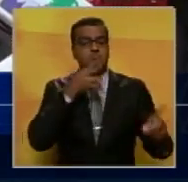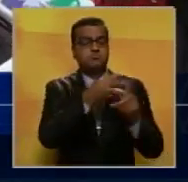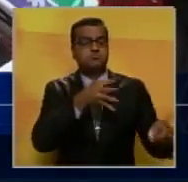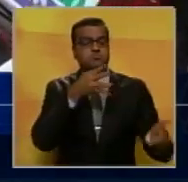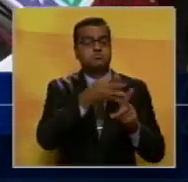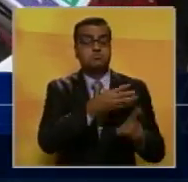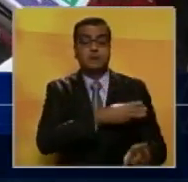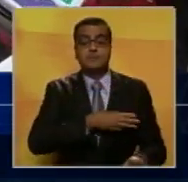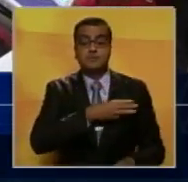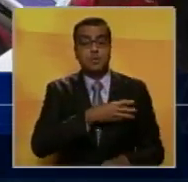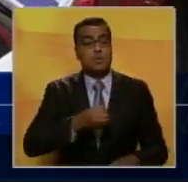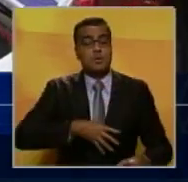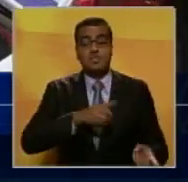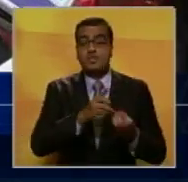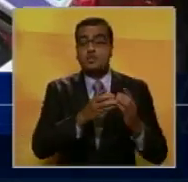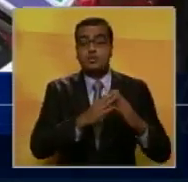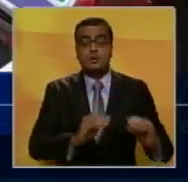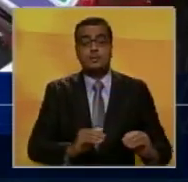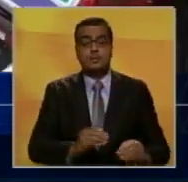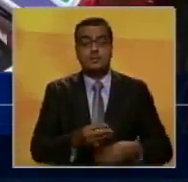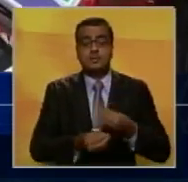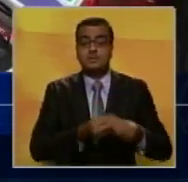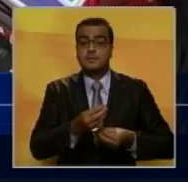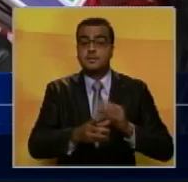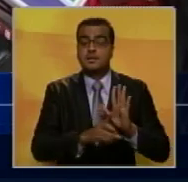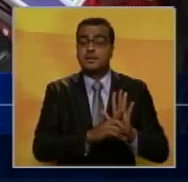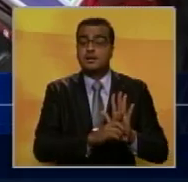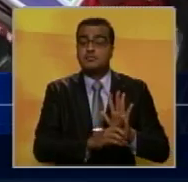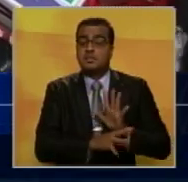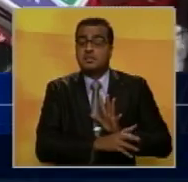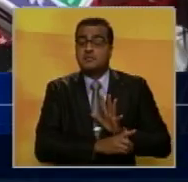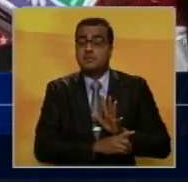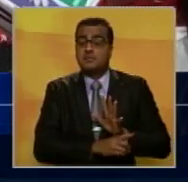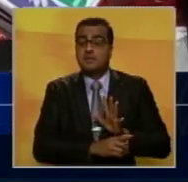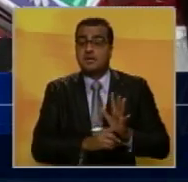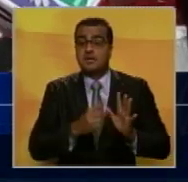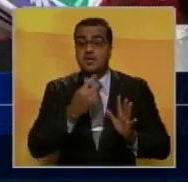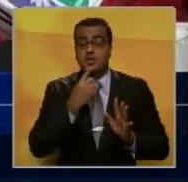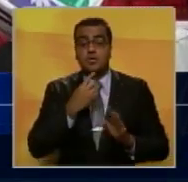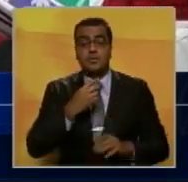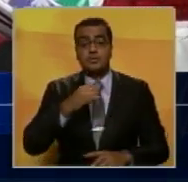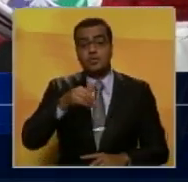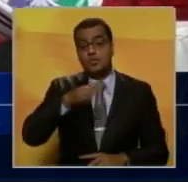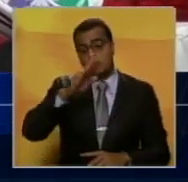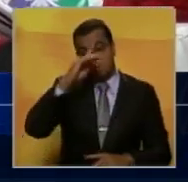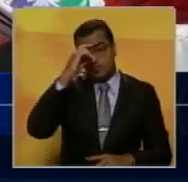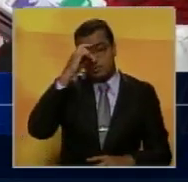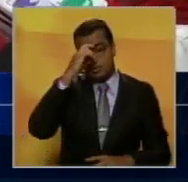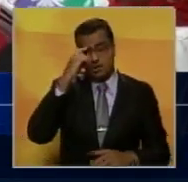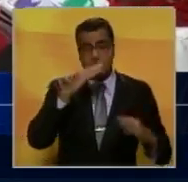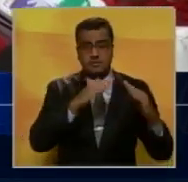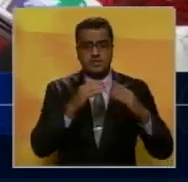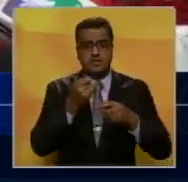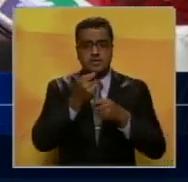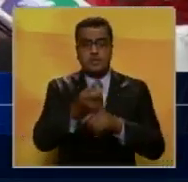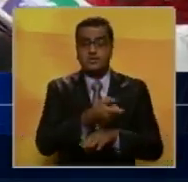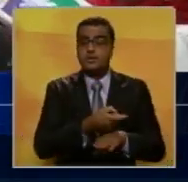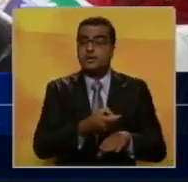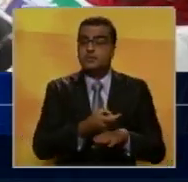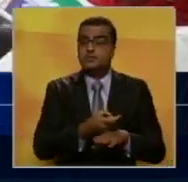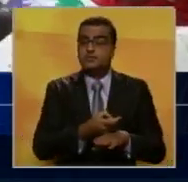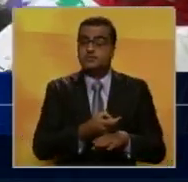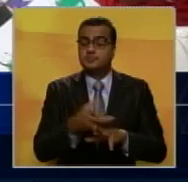no pudieran eliminarlas, no pudieran aplicar la ley de estafa que aprobó Julio Borges, que permitía que las viviendas que entregó el gobierno